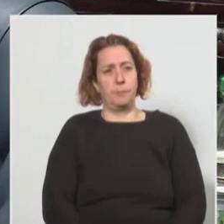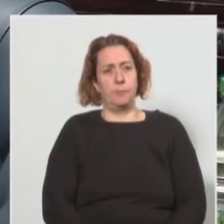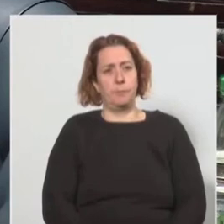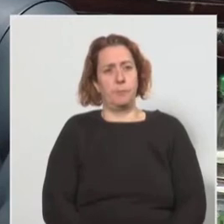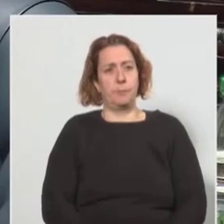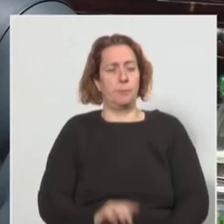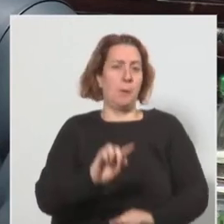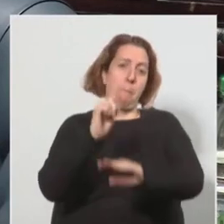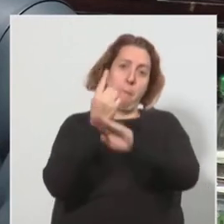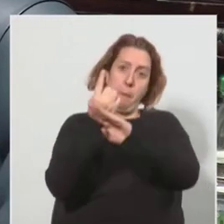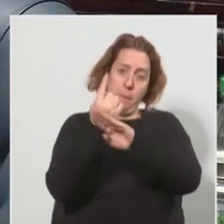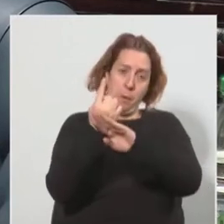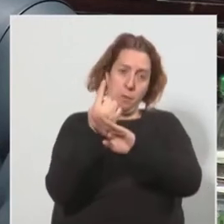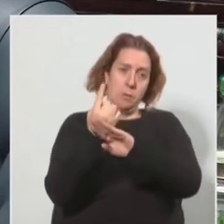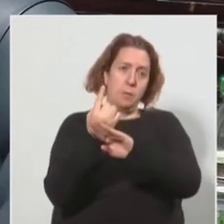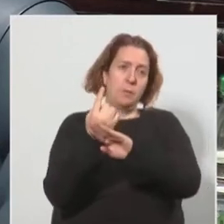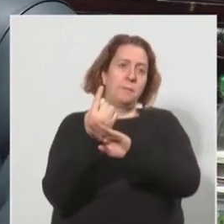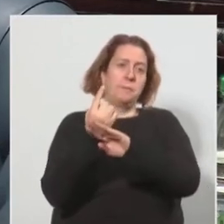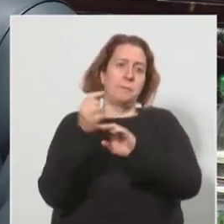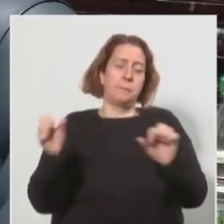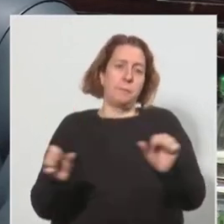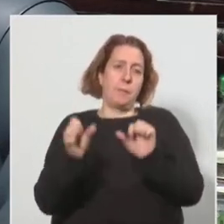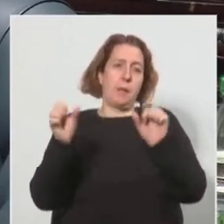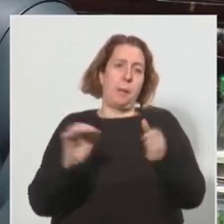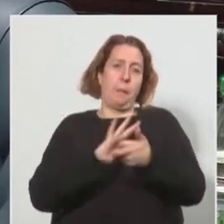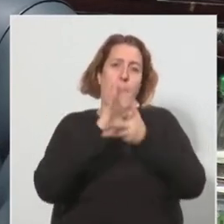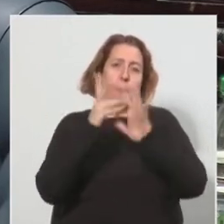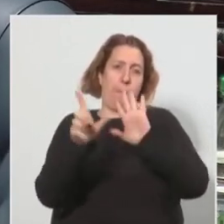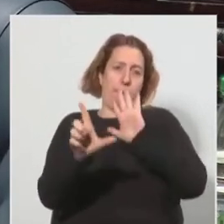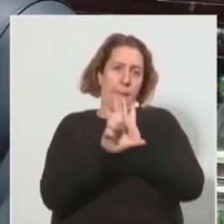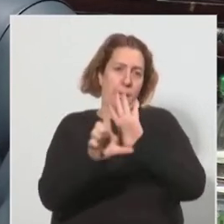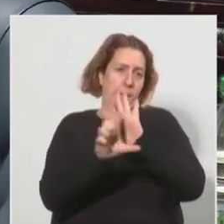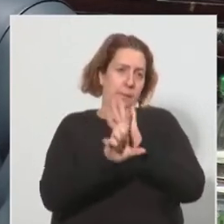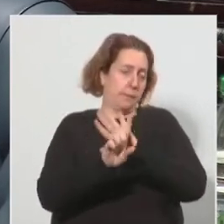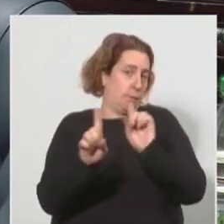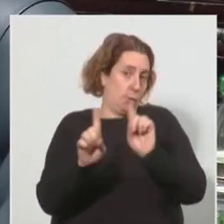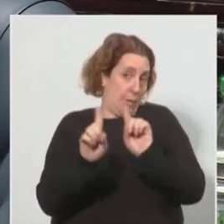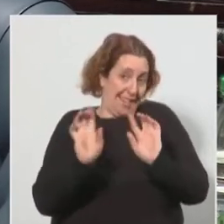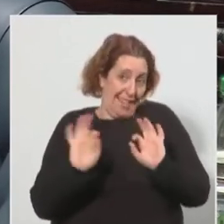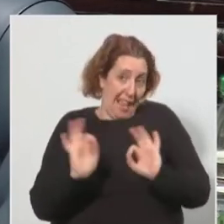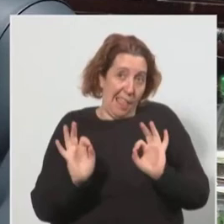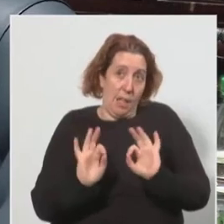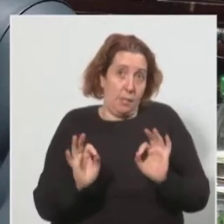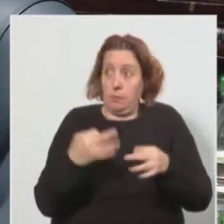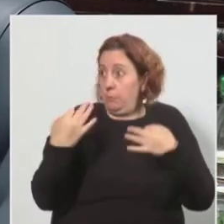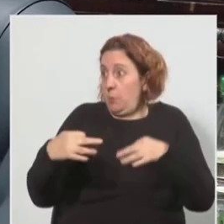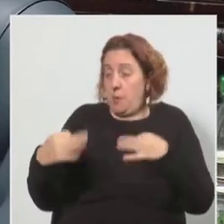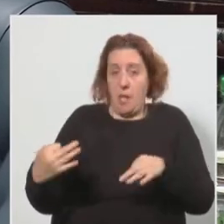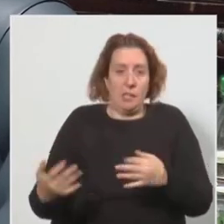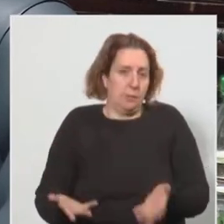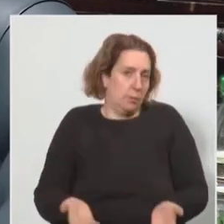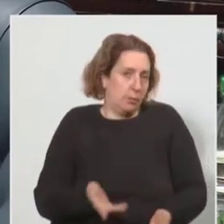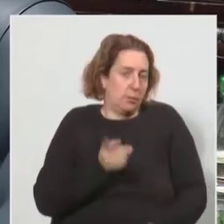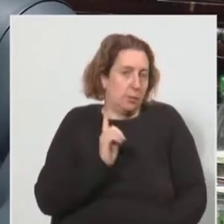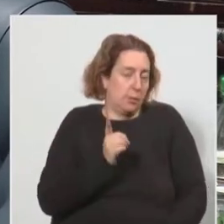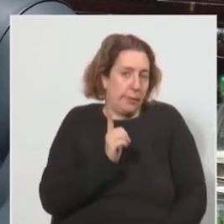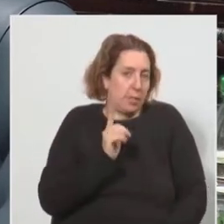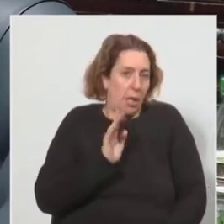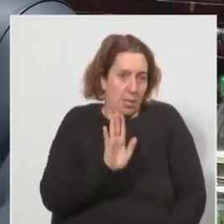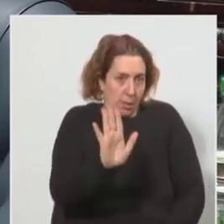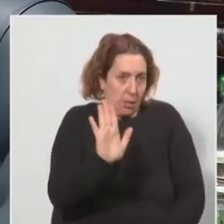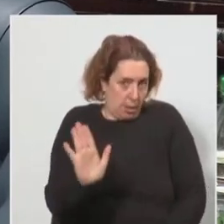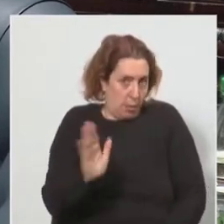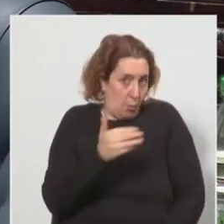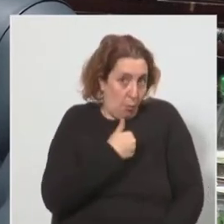En primer lugar, actuar en el marco de la legalidad no es ningún mérito en sí mismo, ¿verdad?, sino el presupuesto irrenunciable